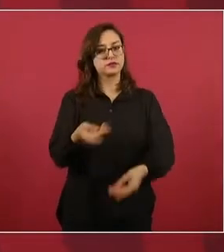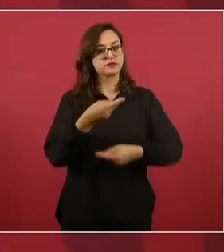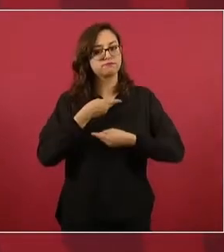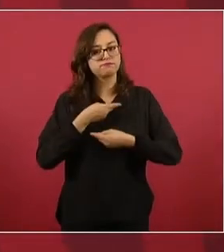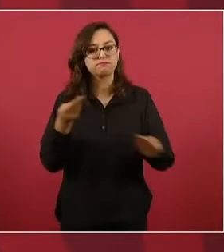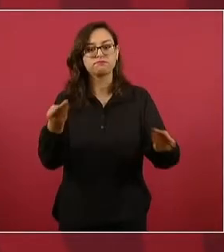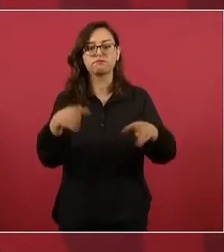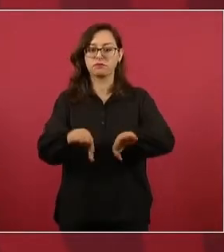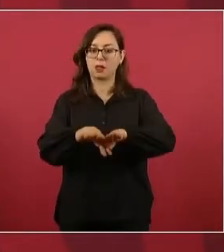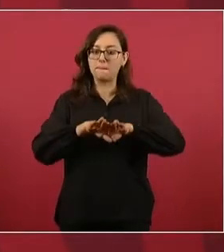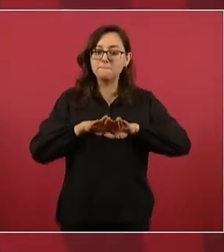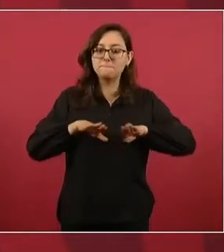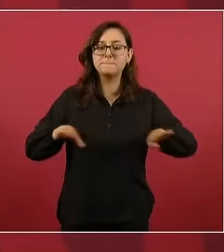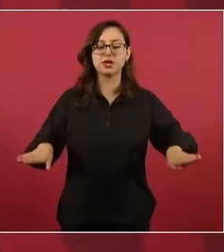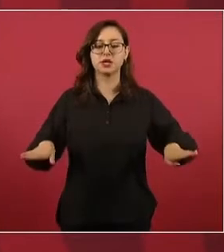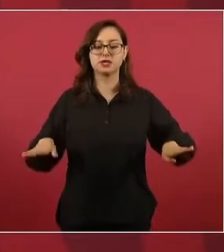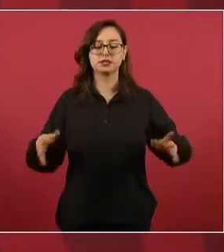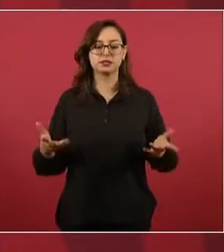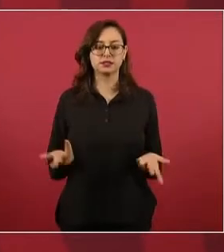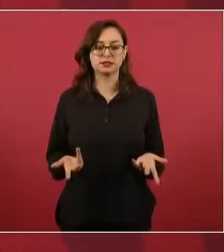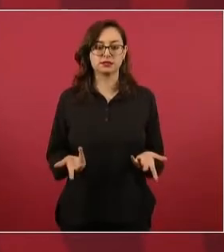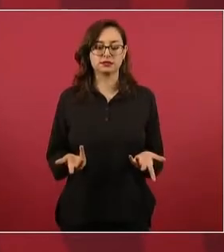se reparta